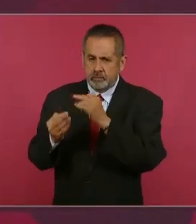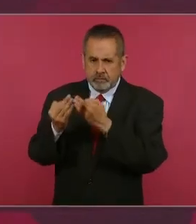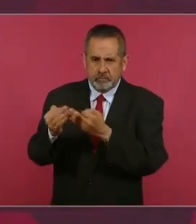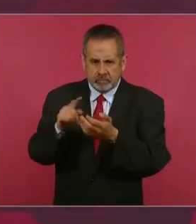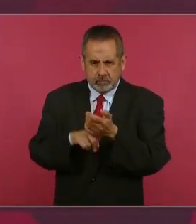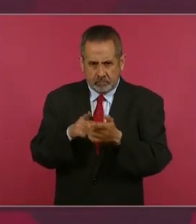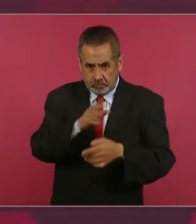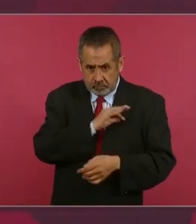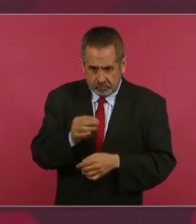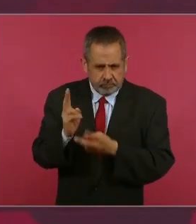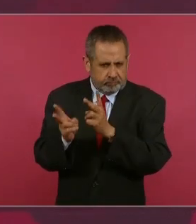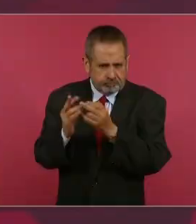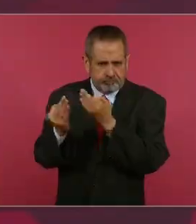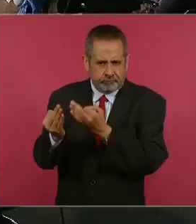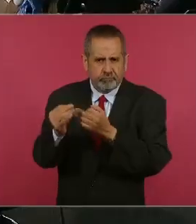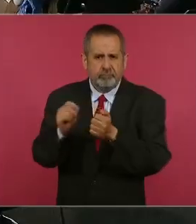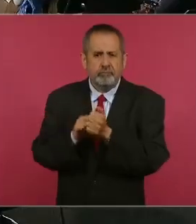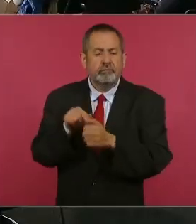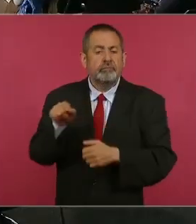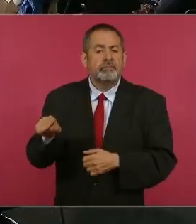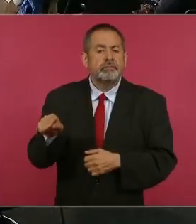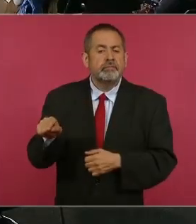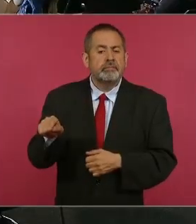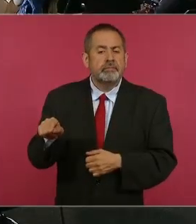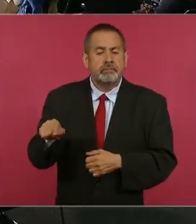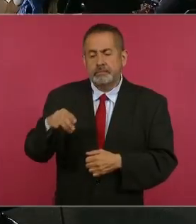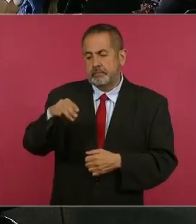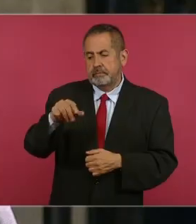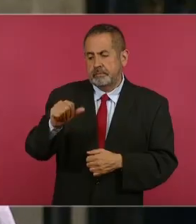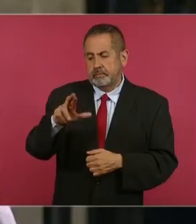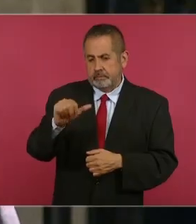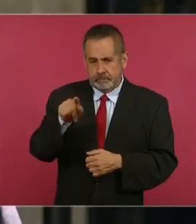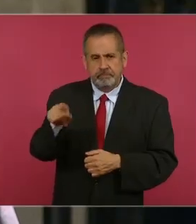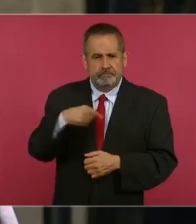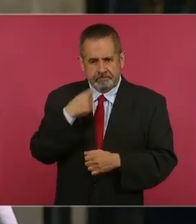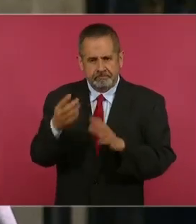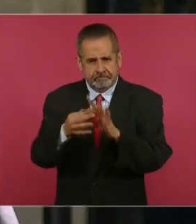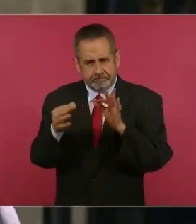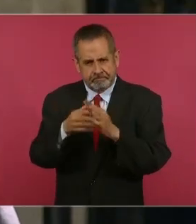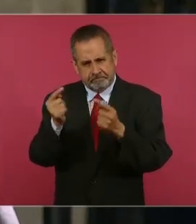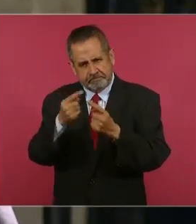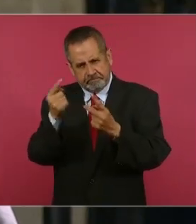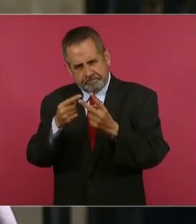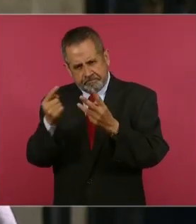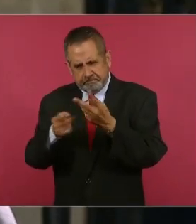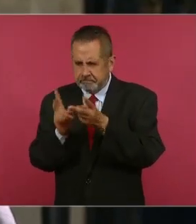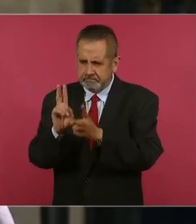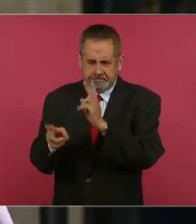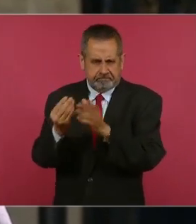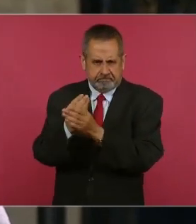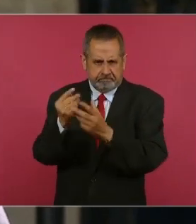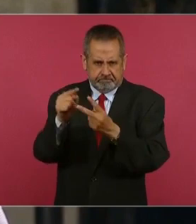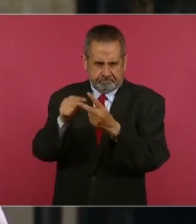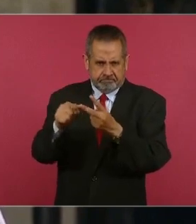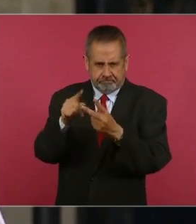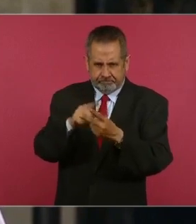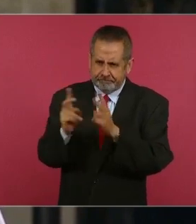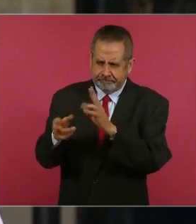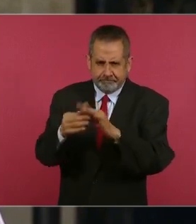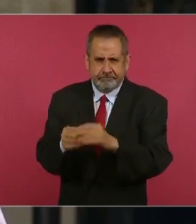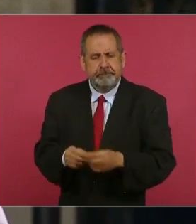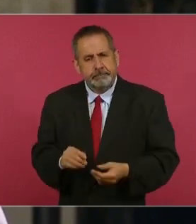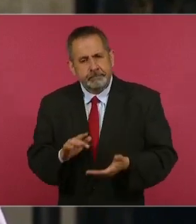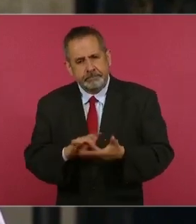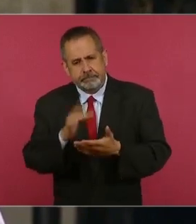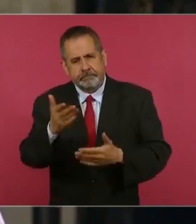Sí, vas a poder hablar con Marat para que platiques con él sobre los dos casos. Perfecto,